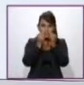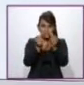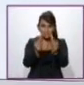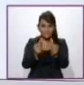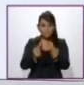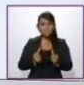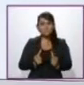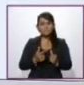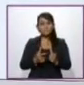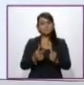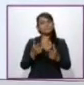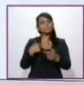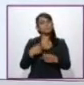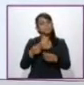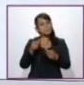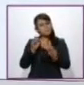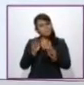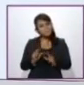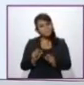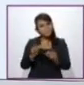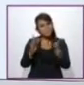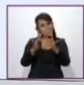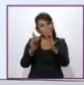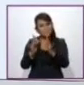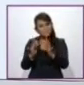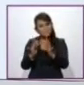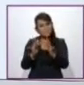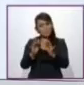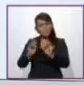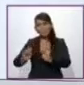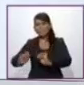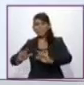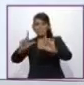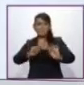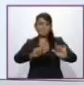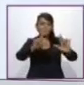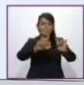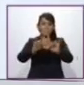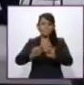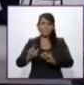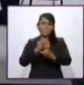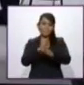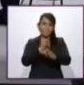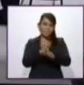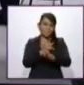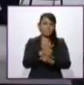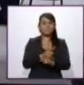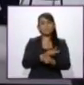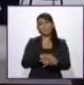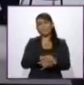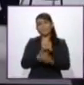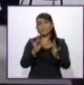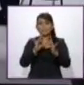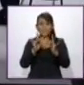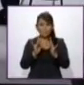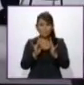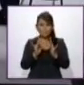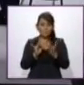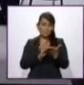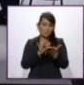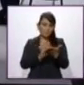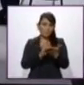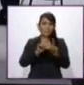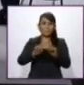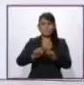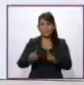sintonizado, que nos ha escuchado, que nos ha seguido a través de cualquier plataforma, ya sea de manera virtual, digital o a través